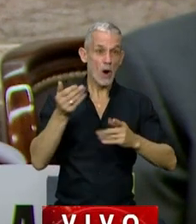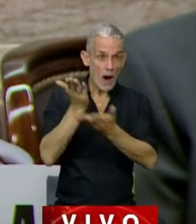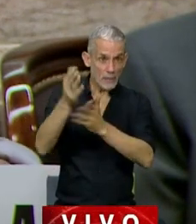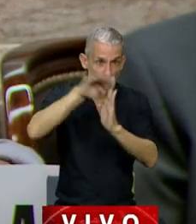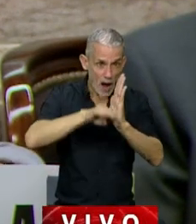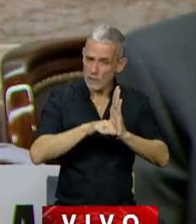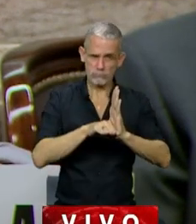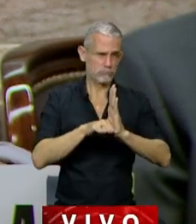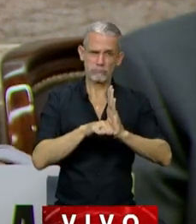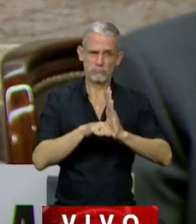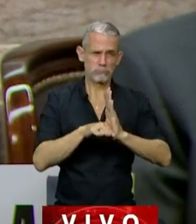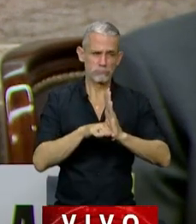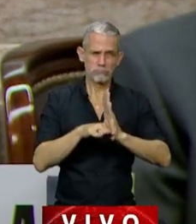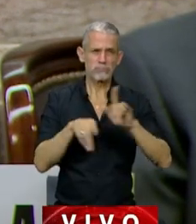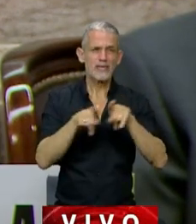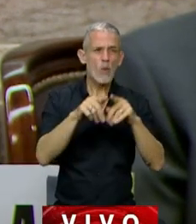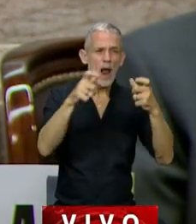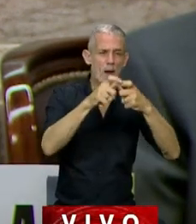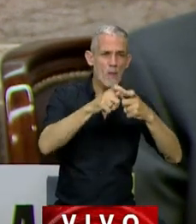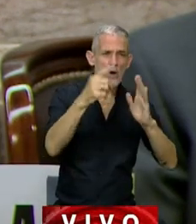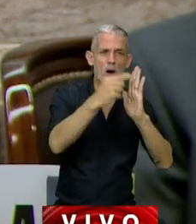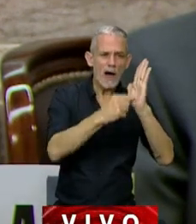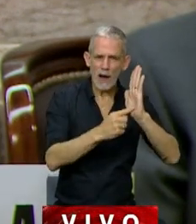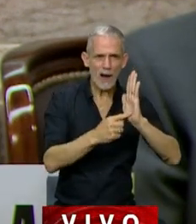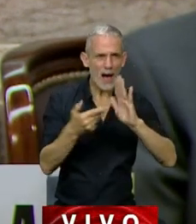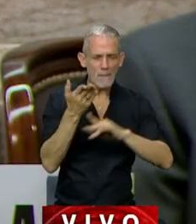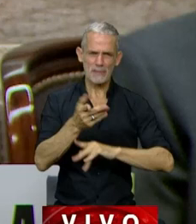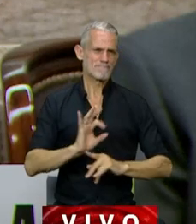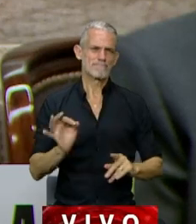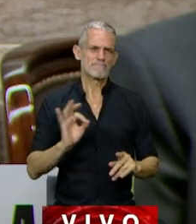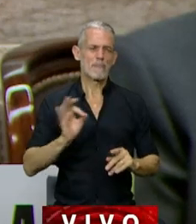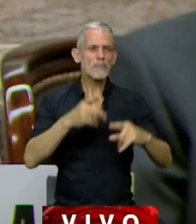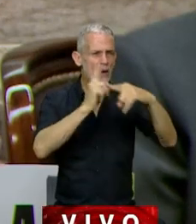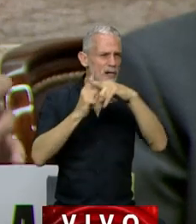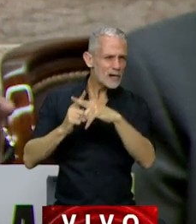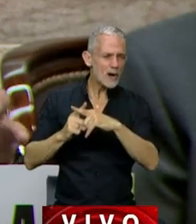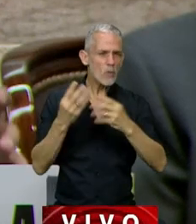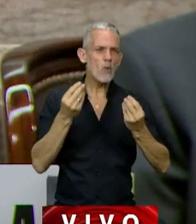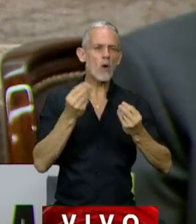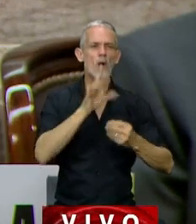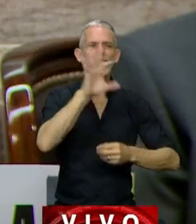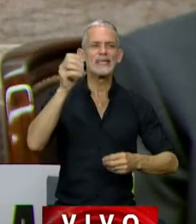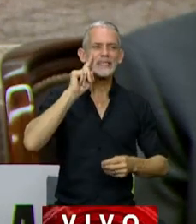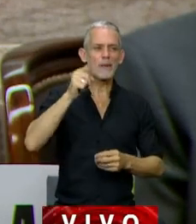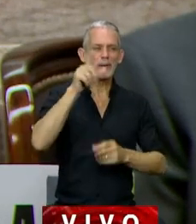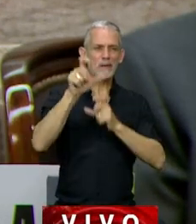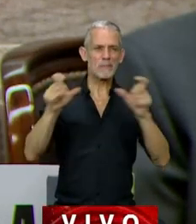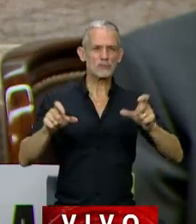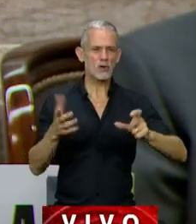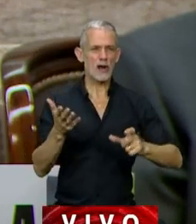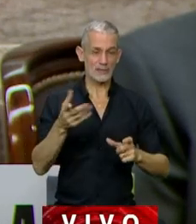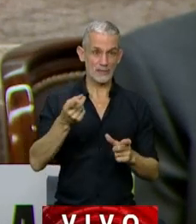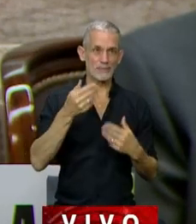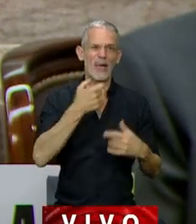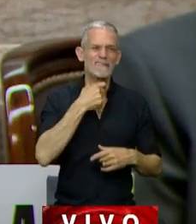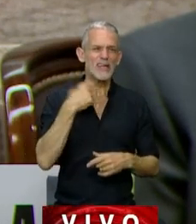pide tantos requisitos. Mire, esto, si uno hace el cálculo de este 500.000 de